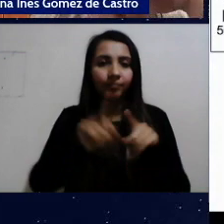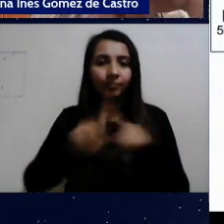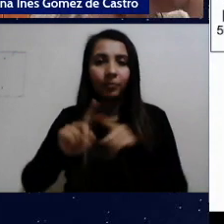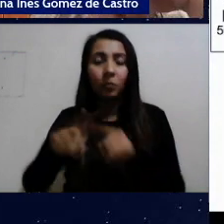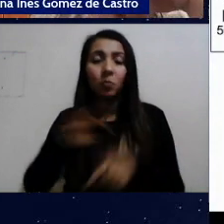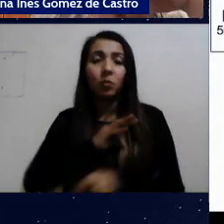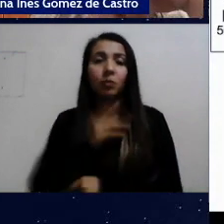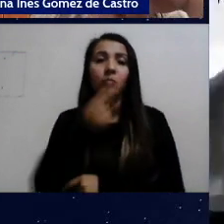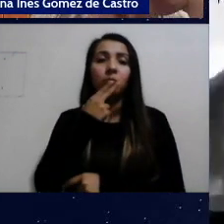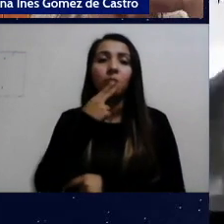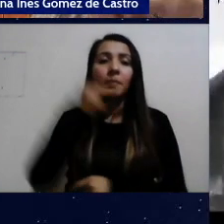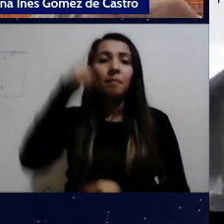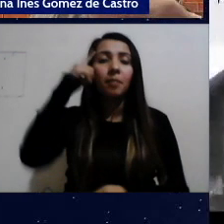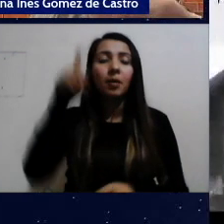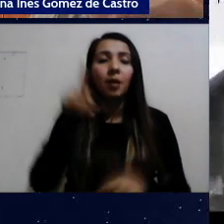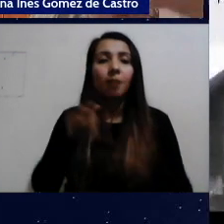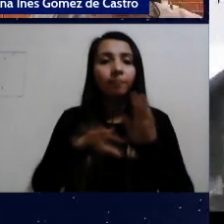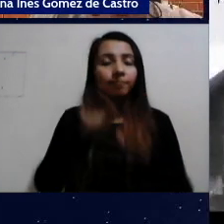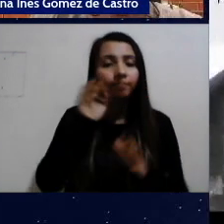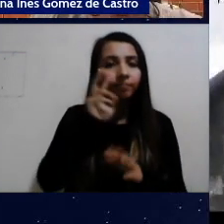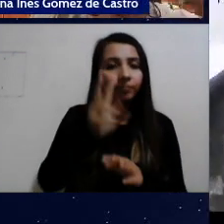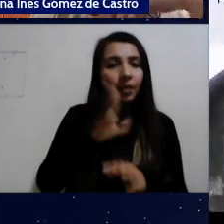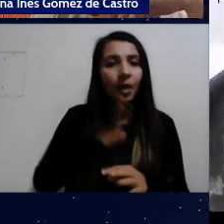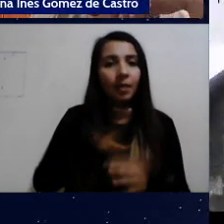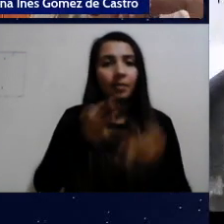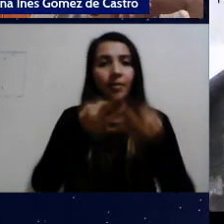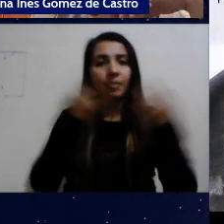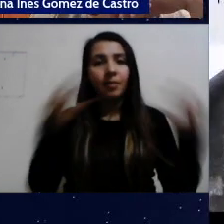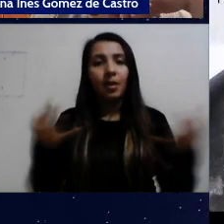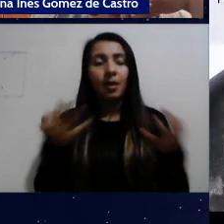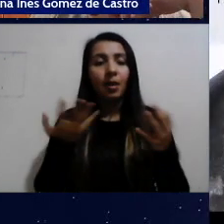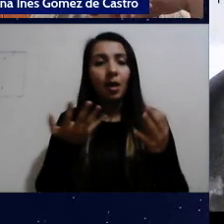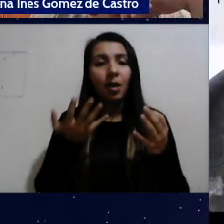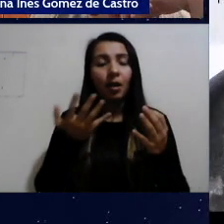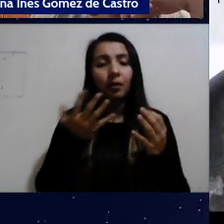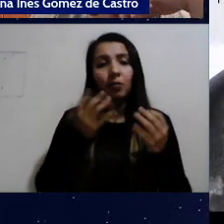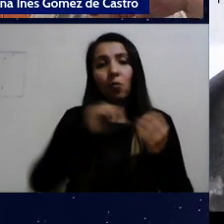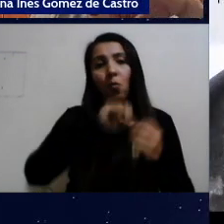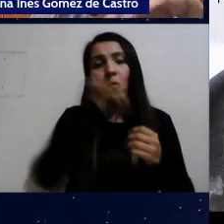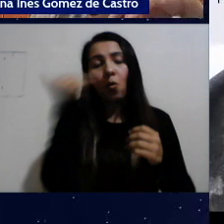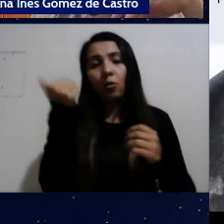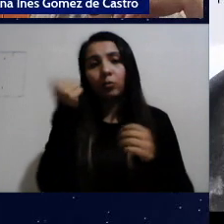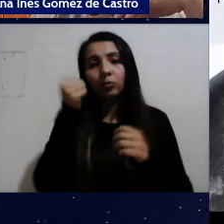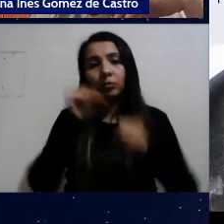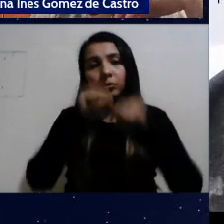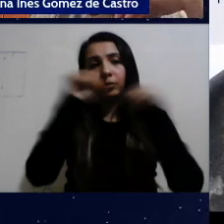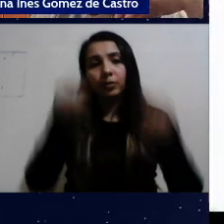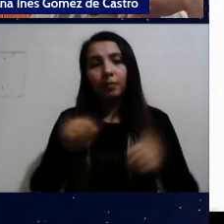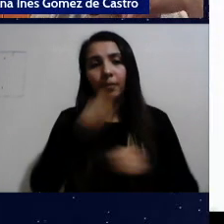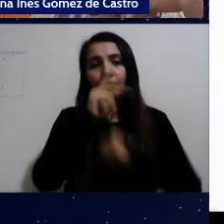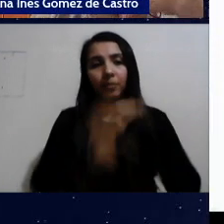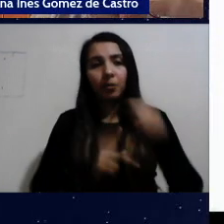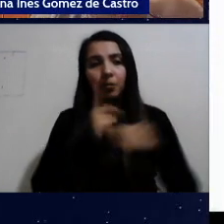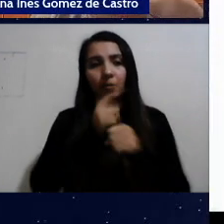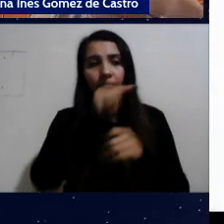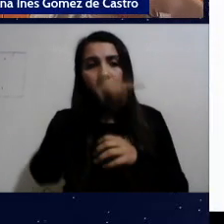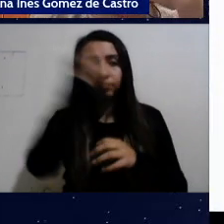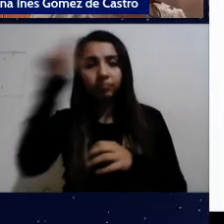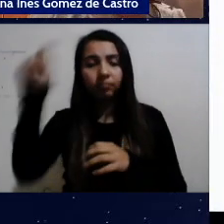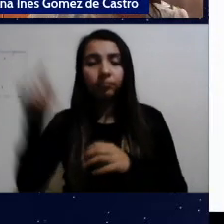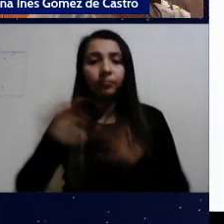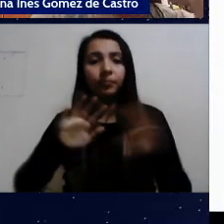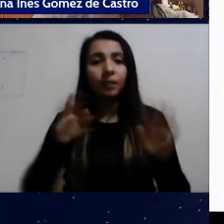planetarios. Y bueno, este es un esquema del diseño óptico del